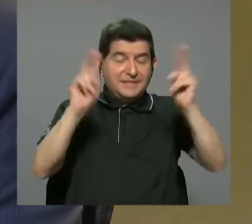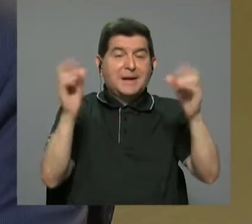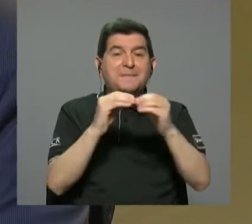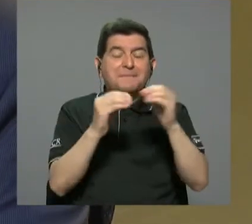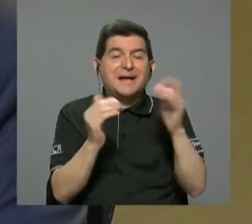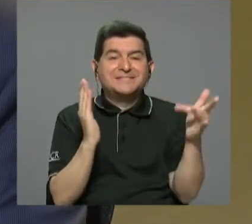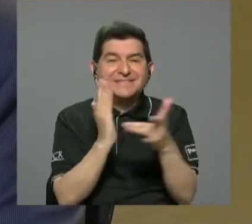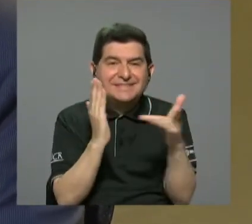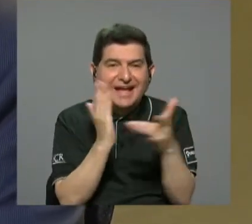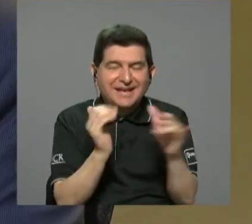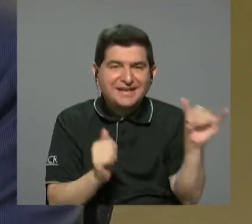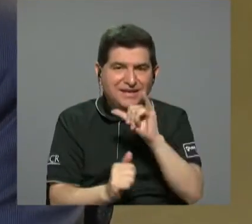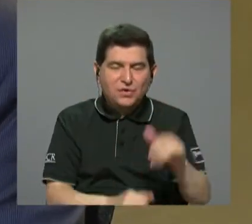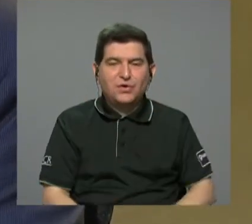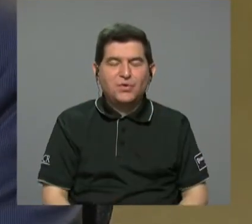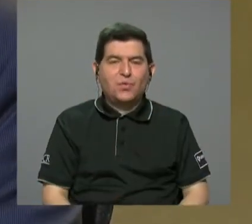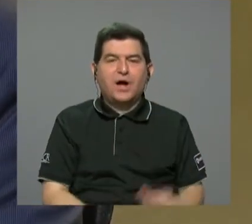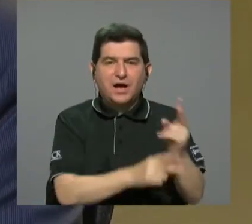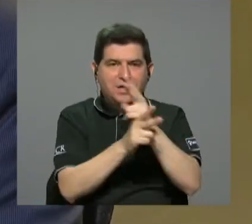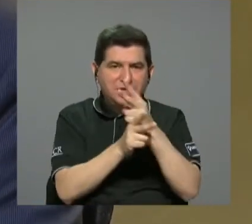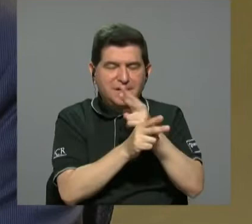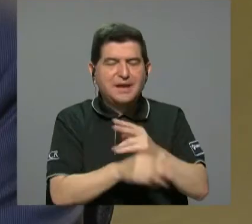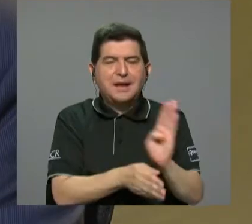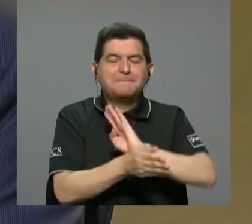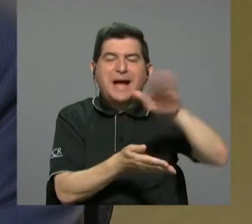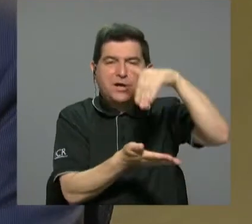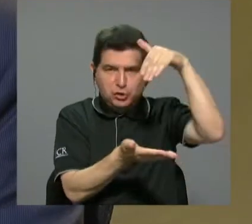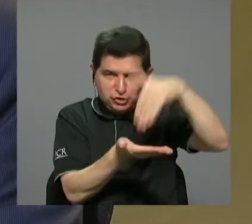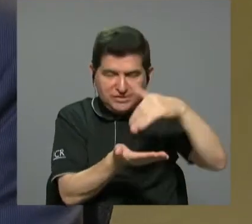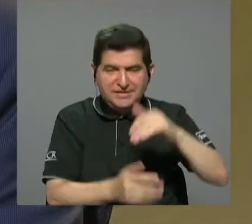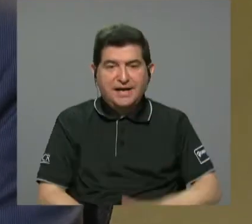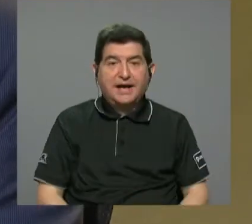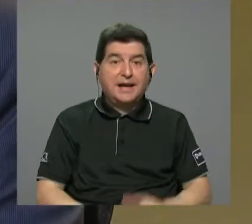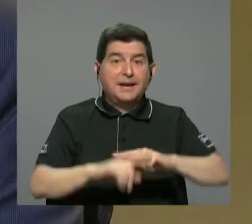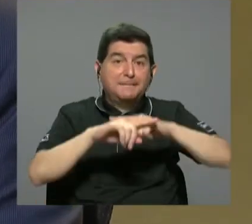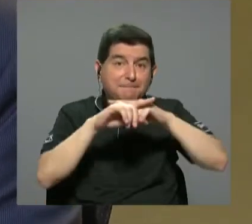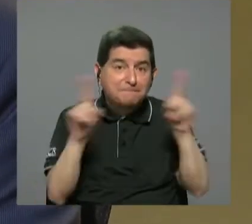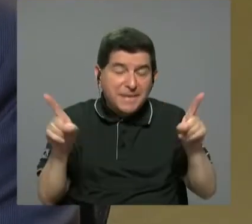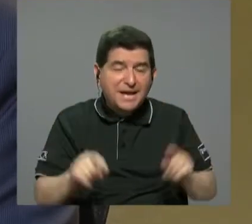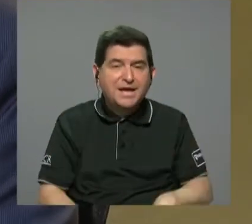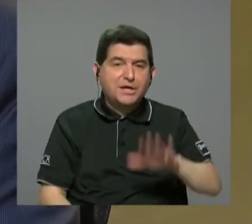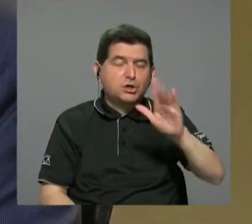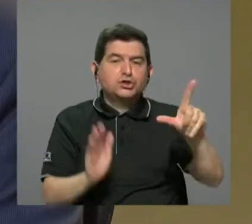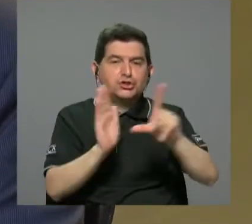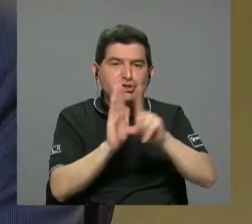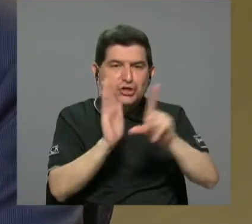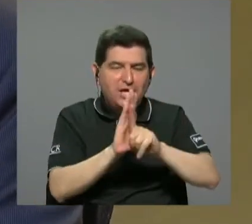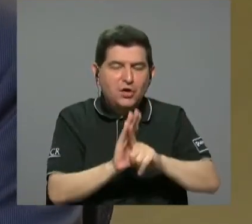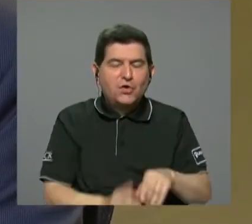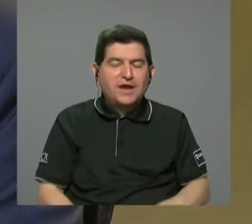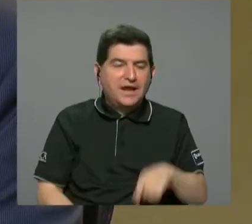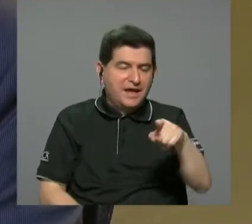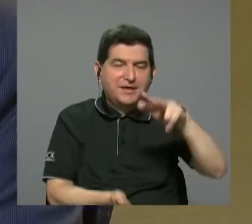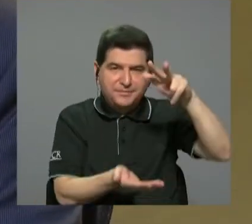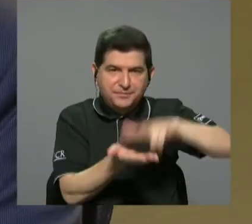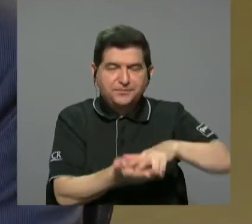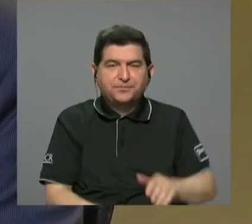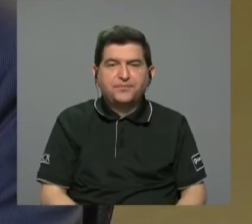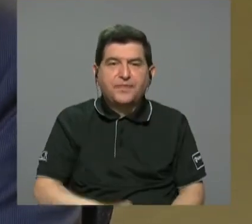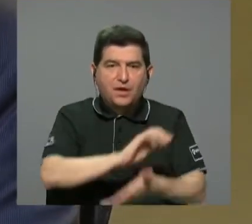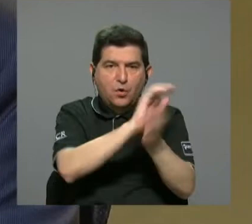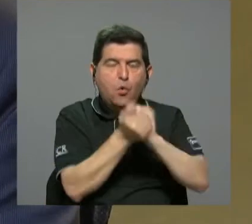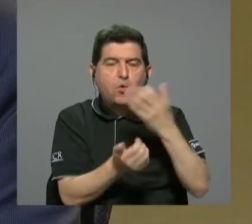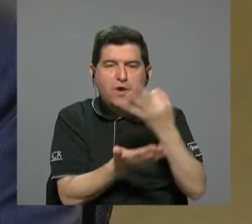técnico, igual que con las superintendencias y el Banco Central. Pero estas 5 leyes que se pasan es una reforma